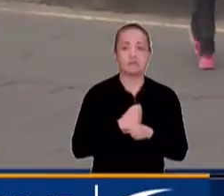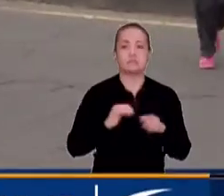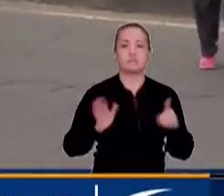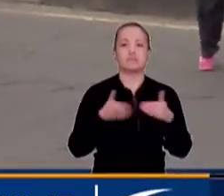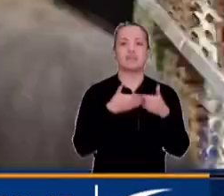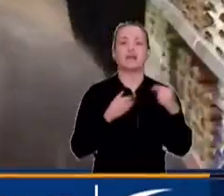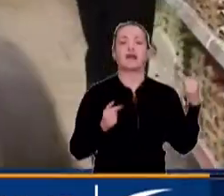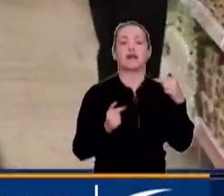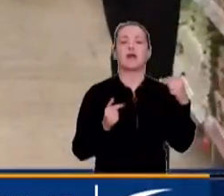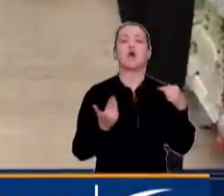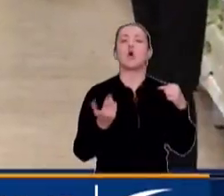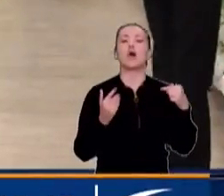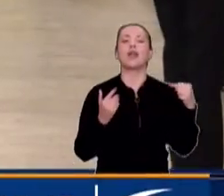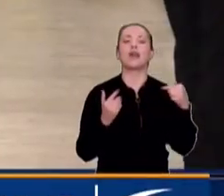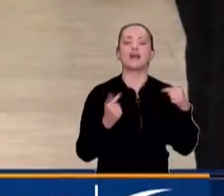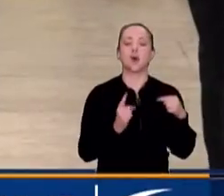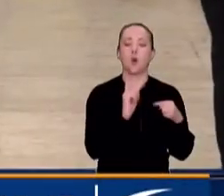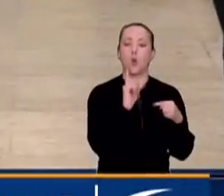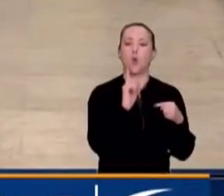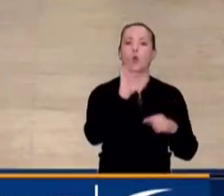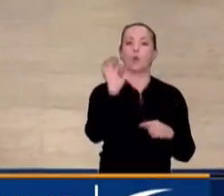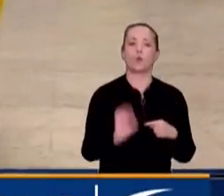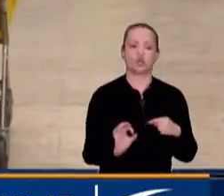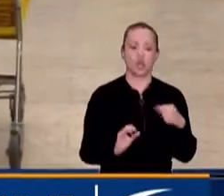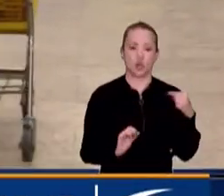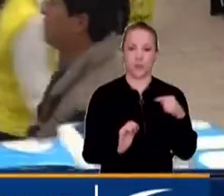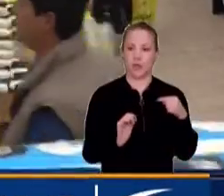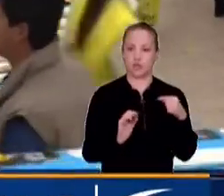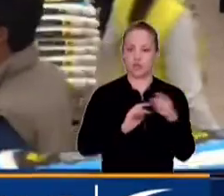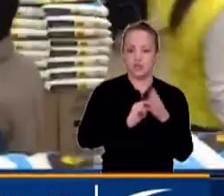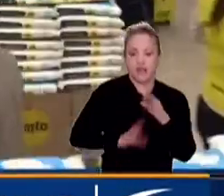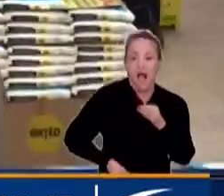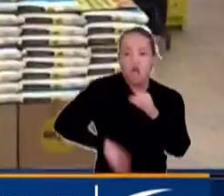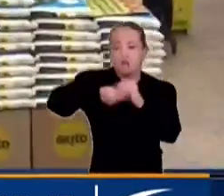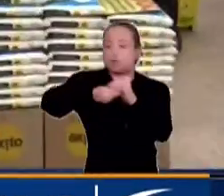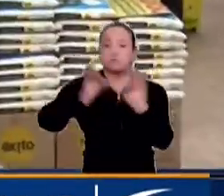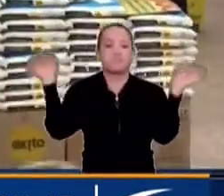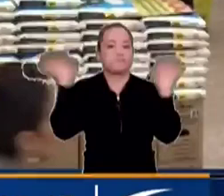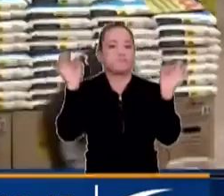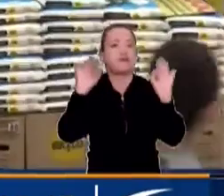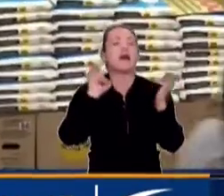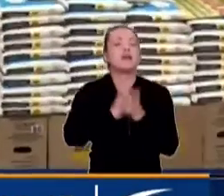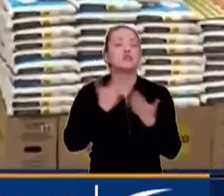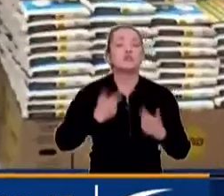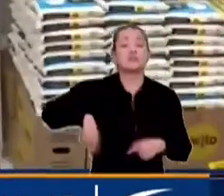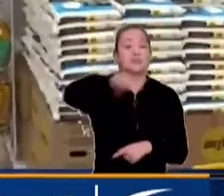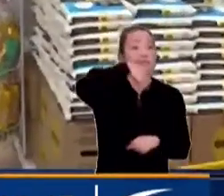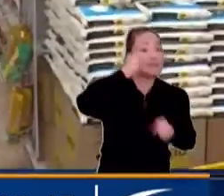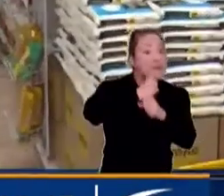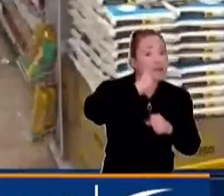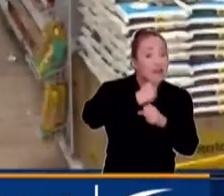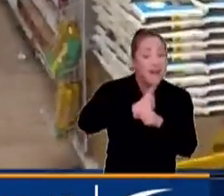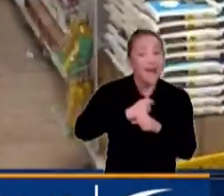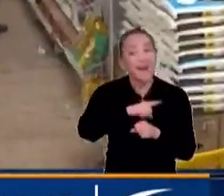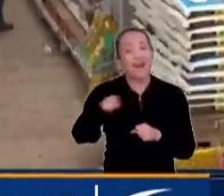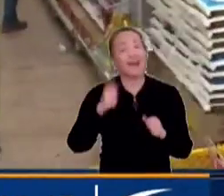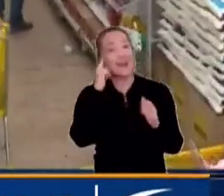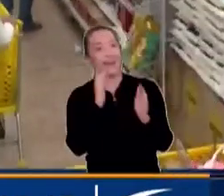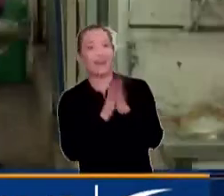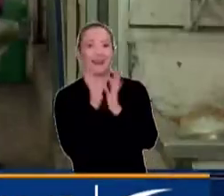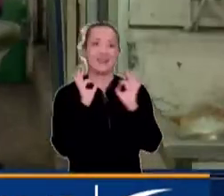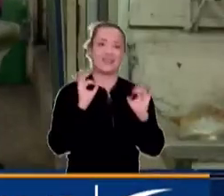menos 1%, es decir, no suma. Entonces, para el sector trabajador que estaba esperando